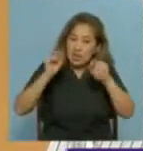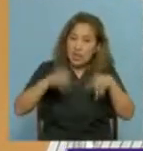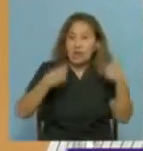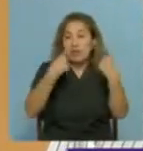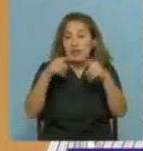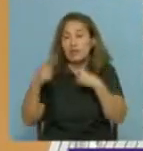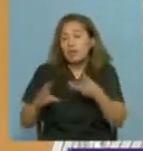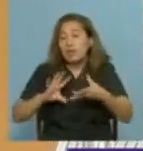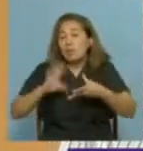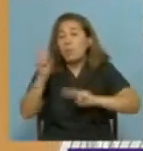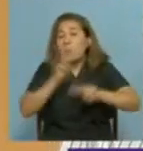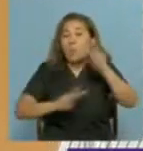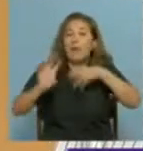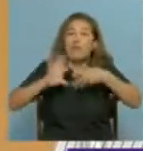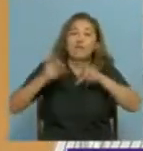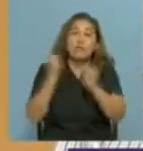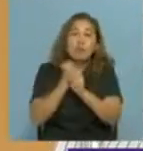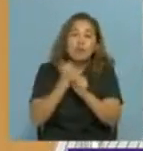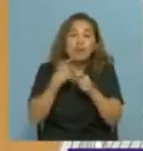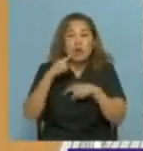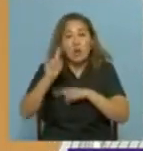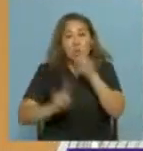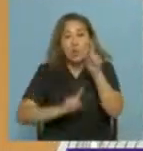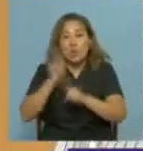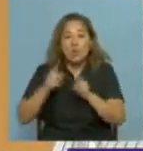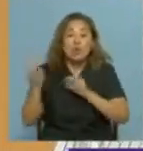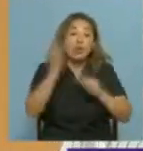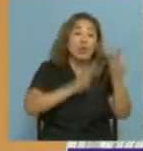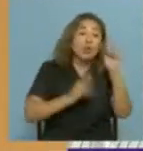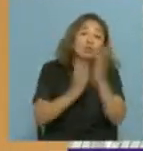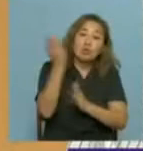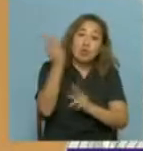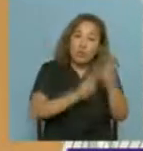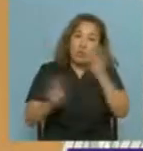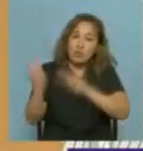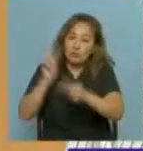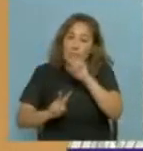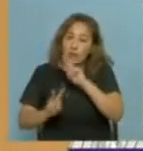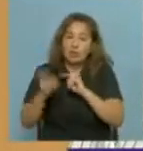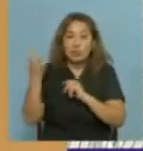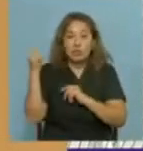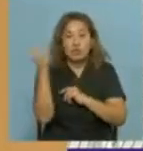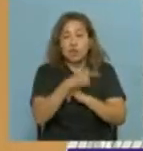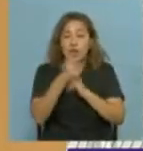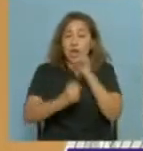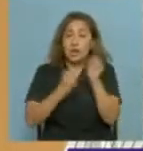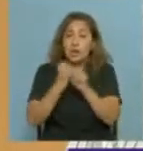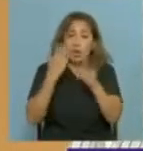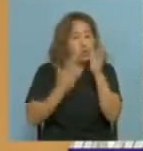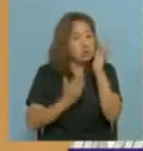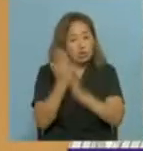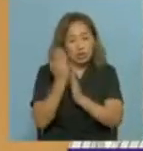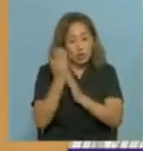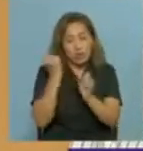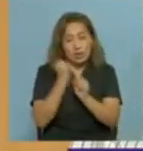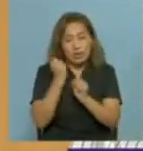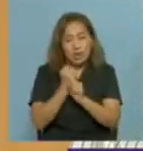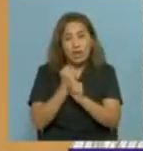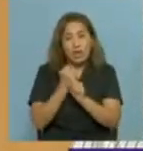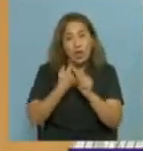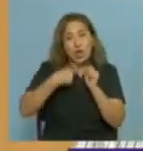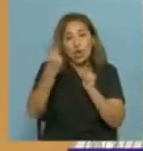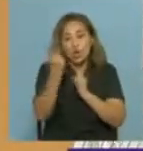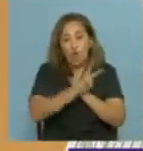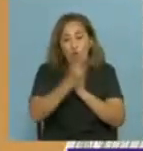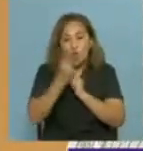maneras de conseguir trabajo otros que aún están en búsqueda y yo actualmente pues me mantengo allí laborando